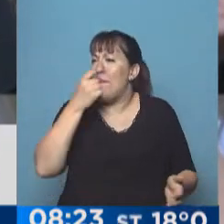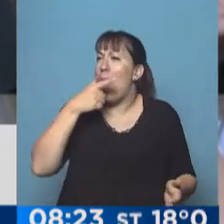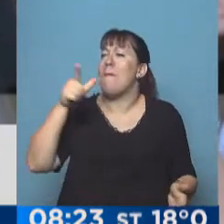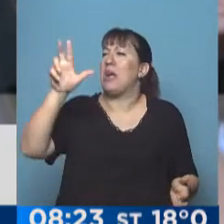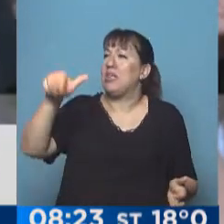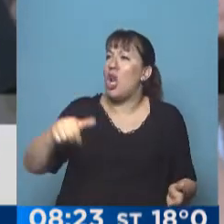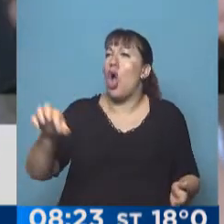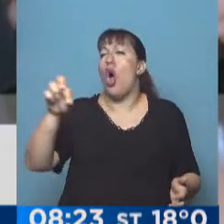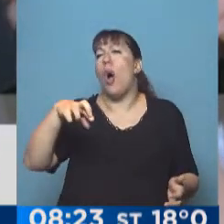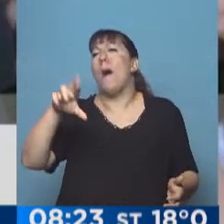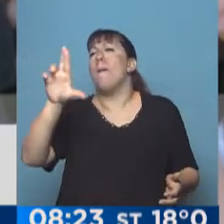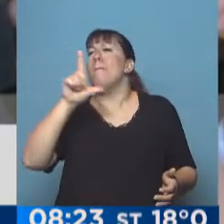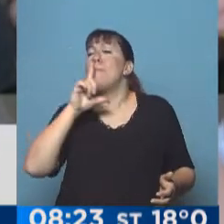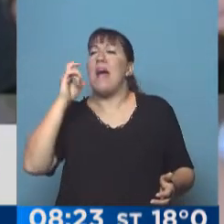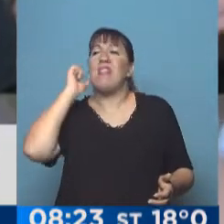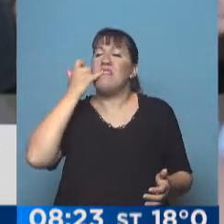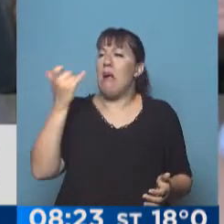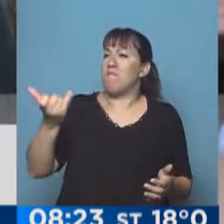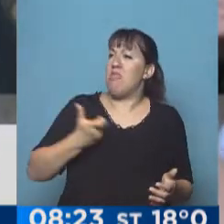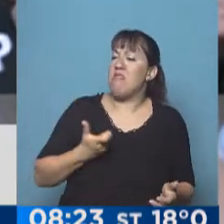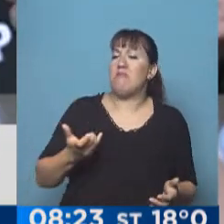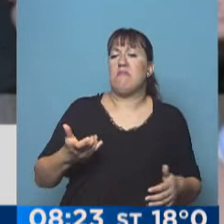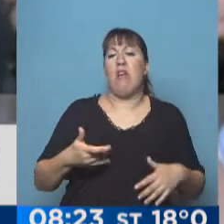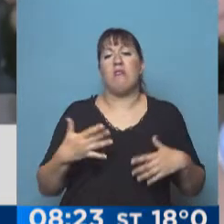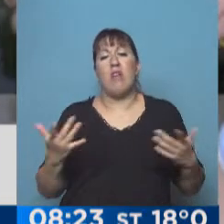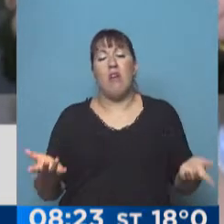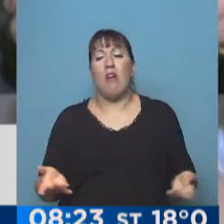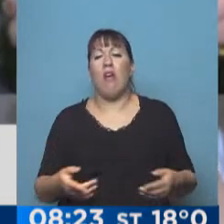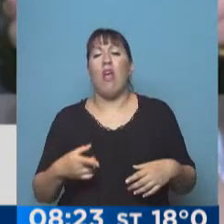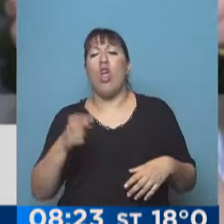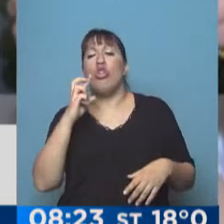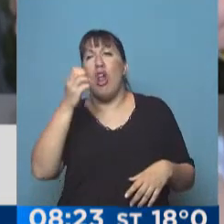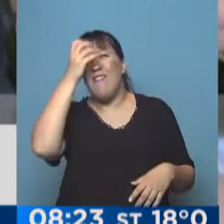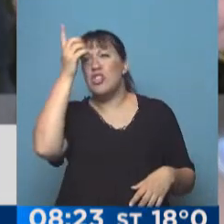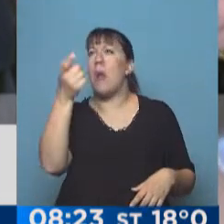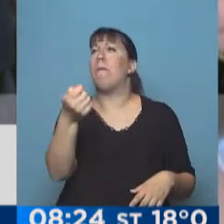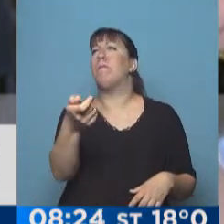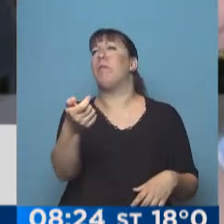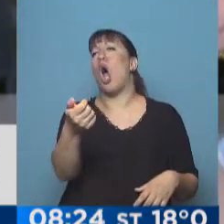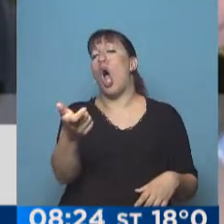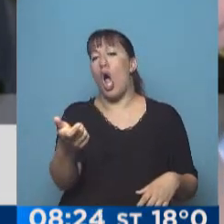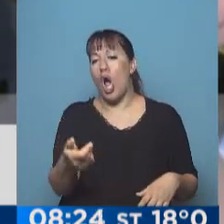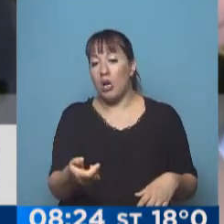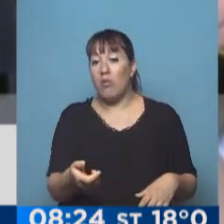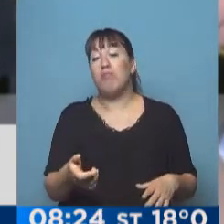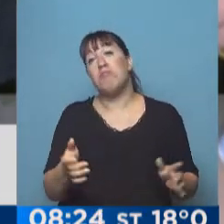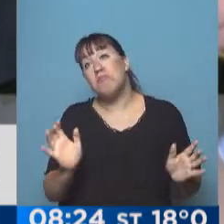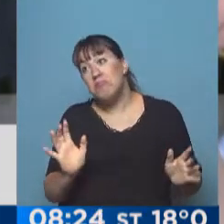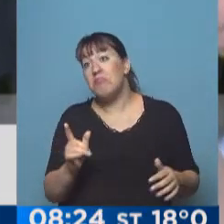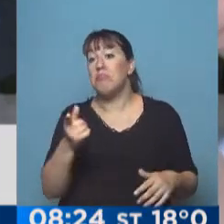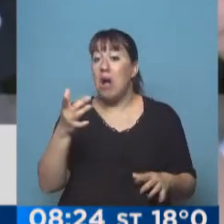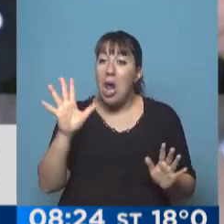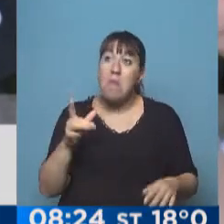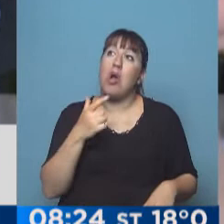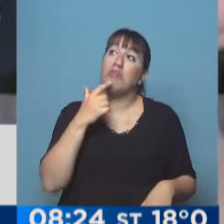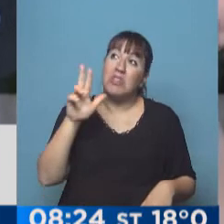o praga y que nos dicen por televisión es lo que se utiliza con el dólar oficial es muy poquito y fuera dice tiene razón estos tipos cuántos